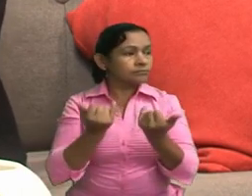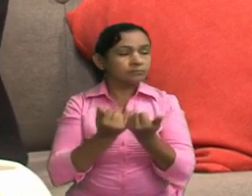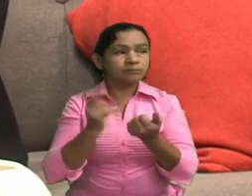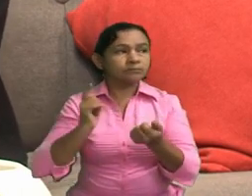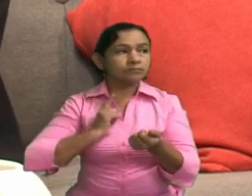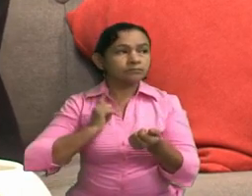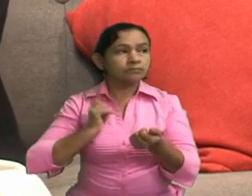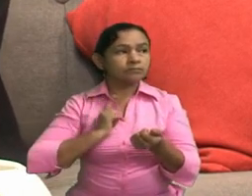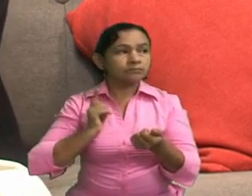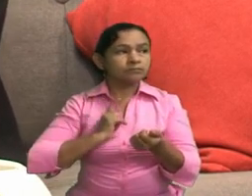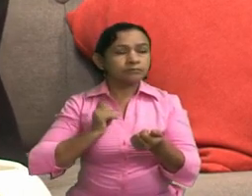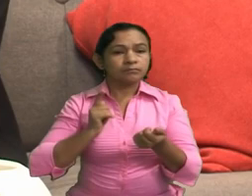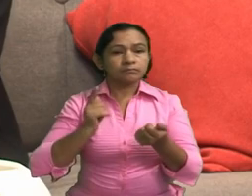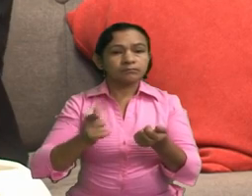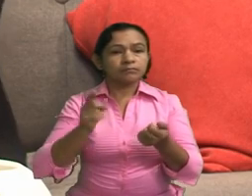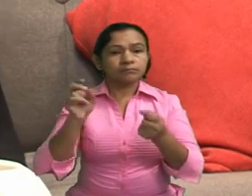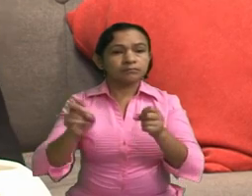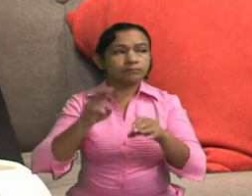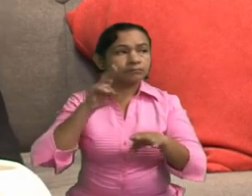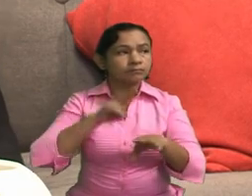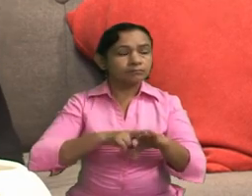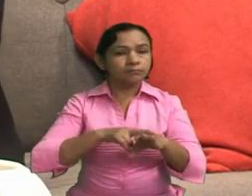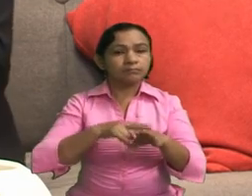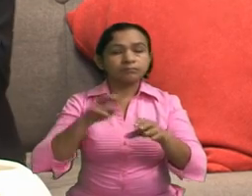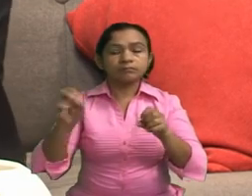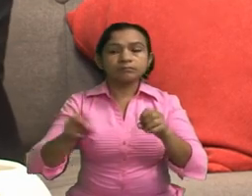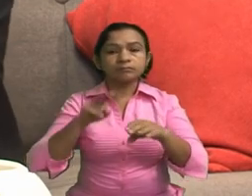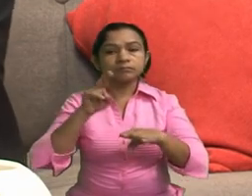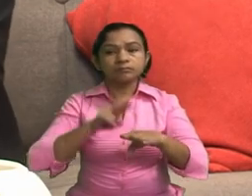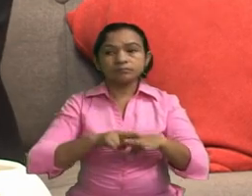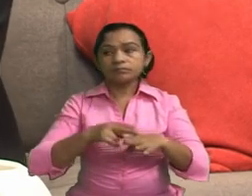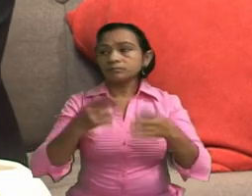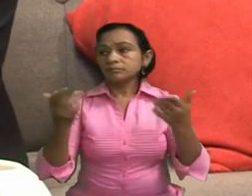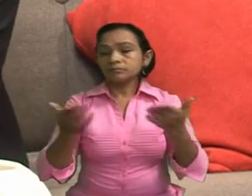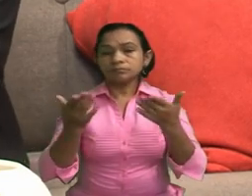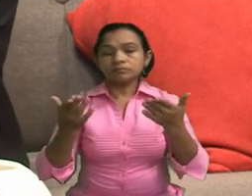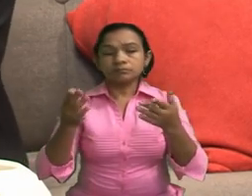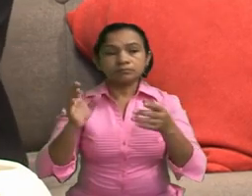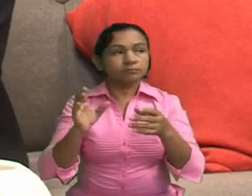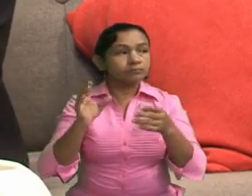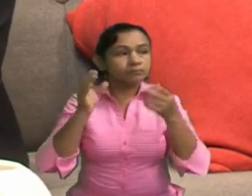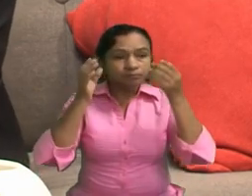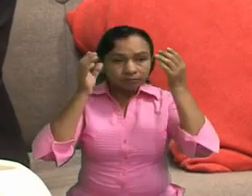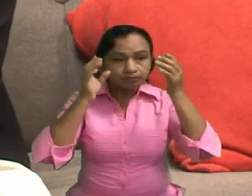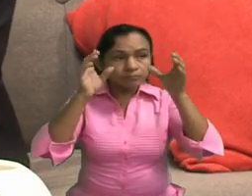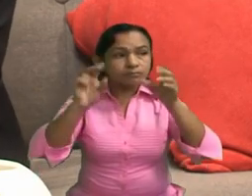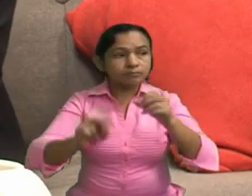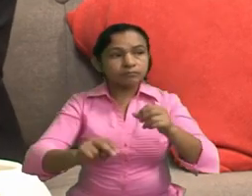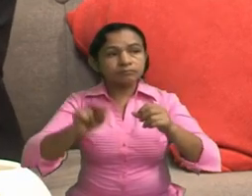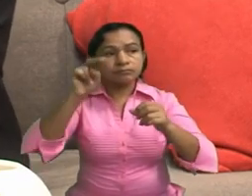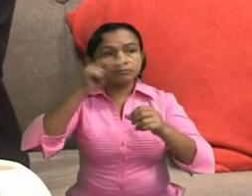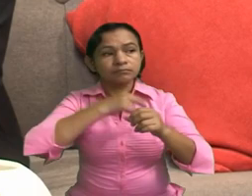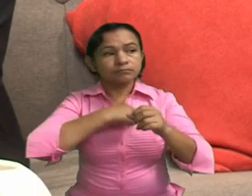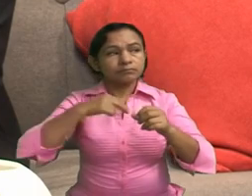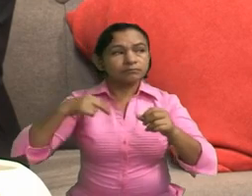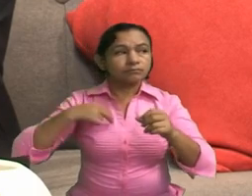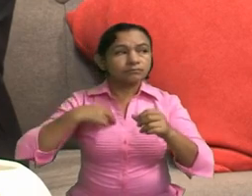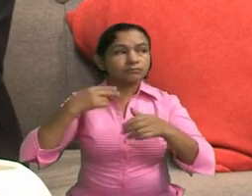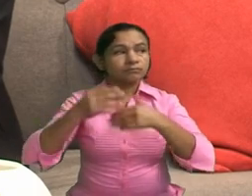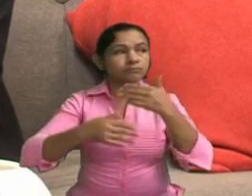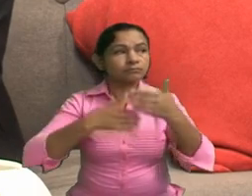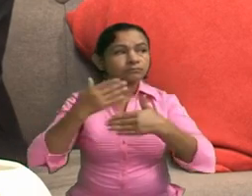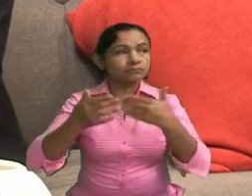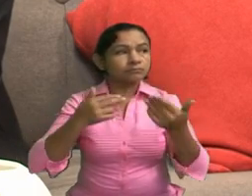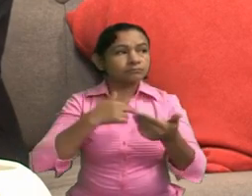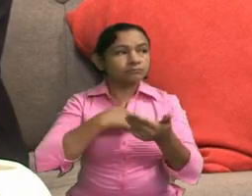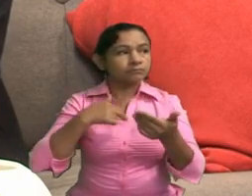Tenemos la Estrategia Nacional, y en el marco de la Estrategia Nacional en la costa caribe nicaragüense se está desarrollando todo un proceso